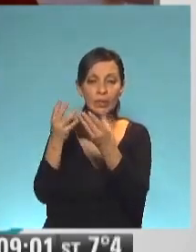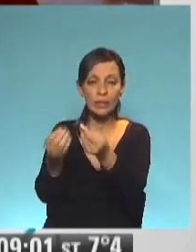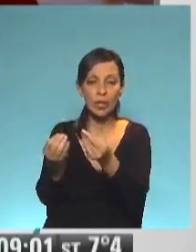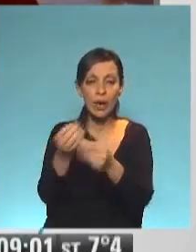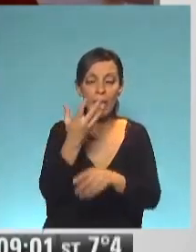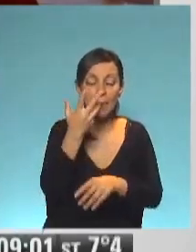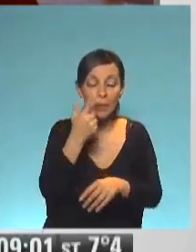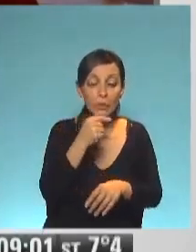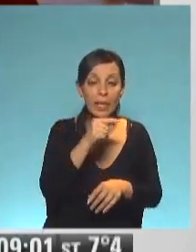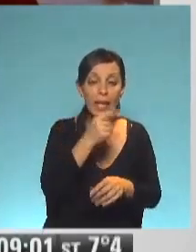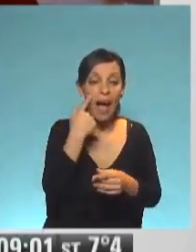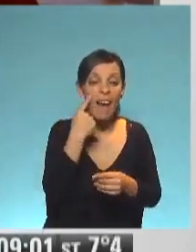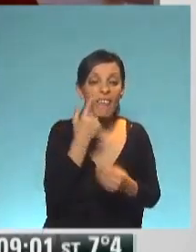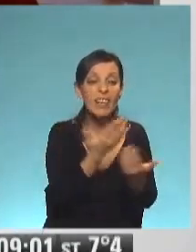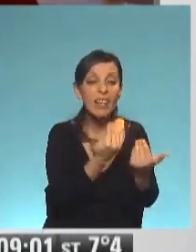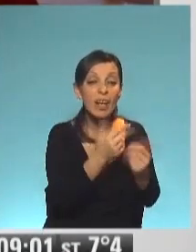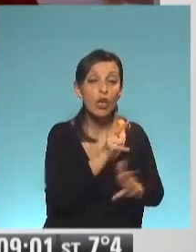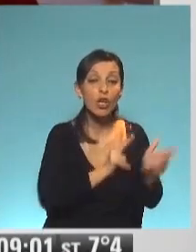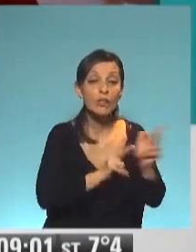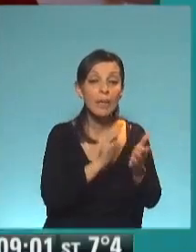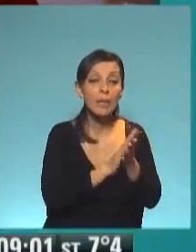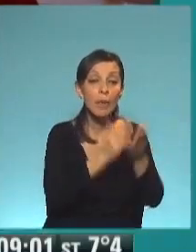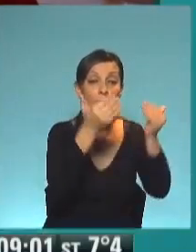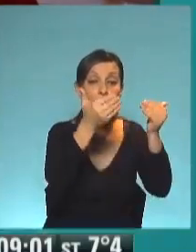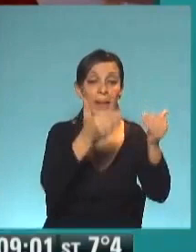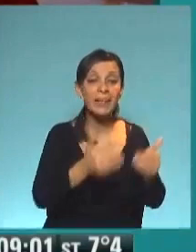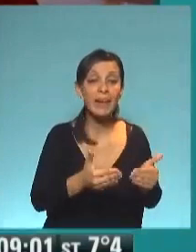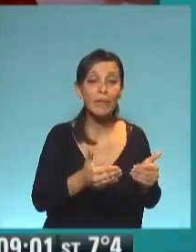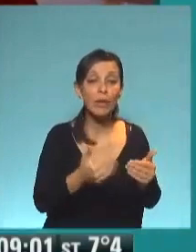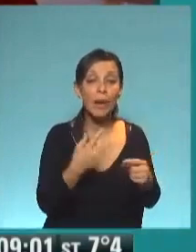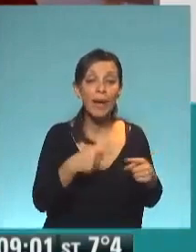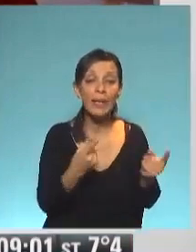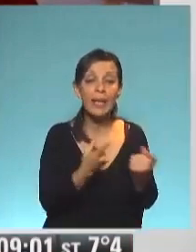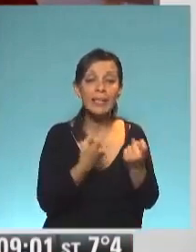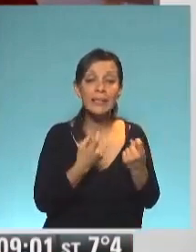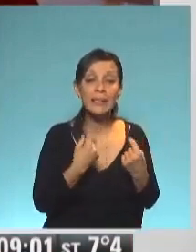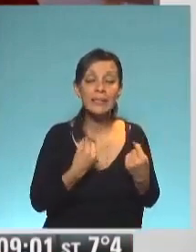cuentes qué es lo que se necesita para ponerla en marcha.